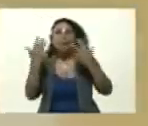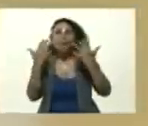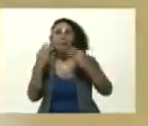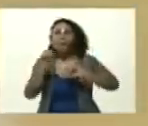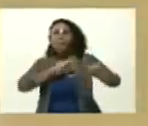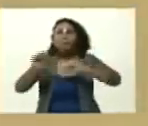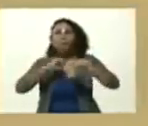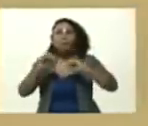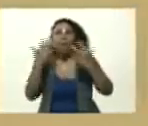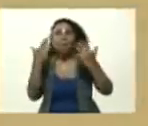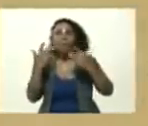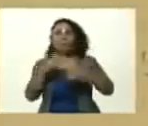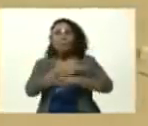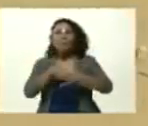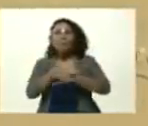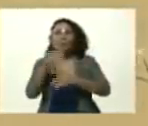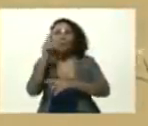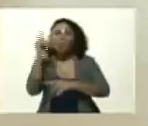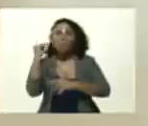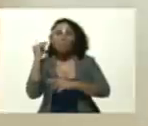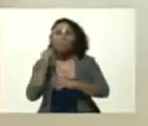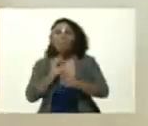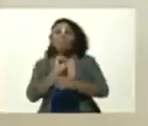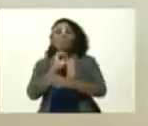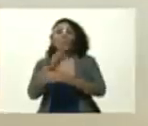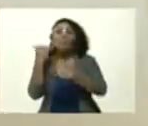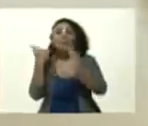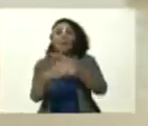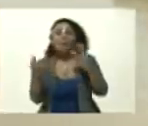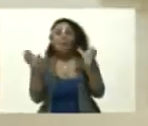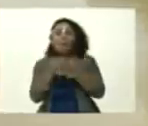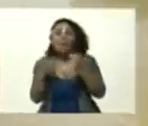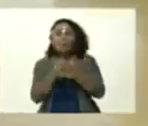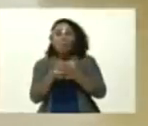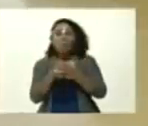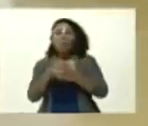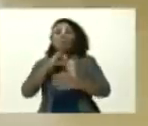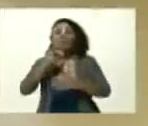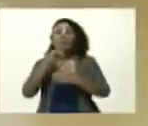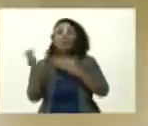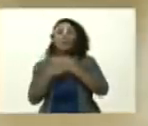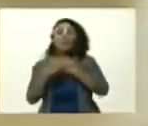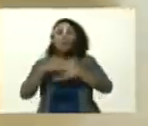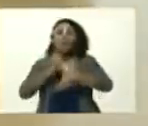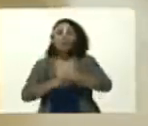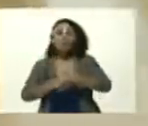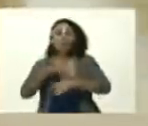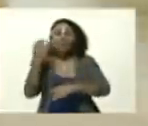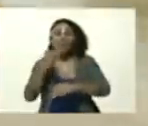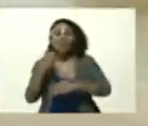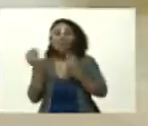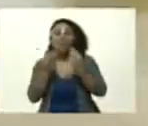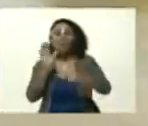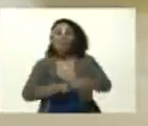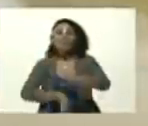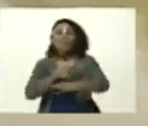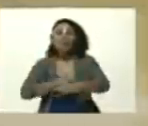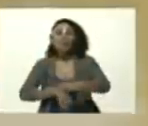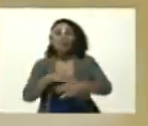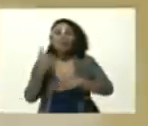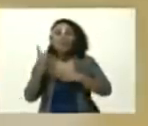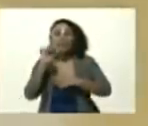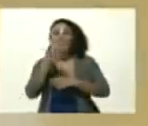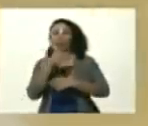muevan las manos, ministros y ministras, manden mensajes a los equipos y me van informando en tiempo real cómo está Barcelona, si